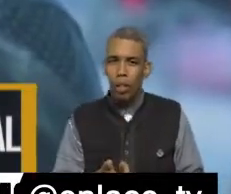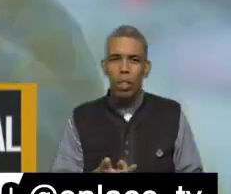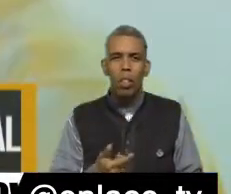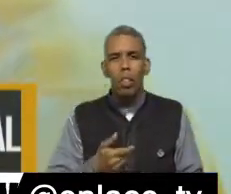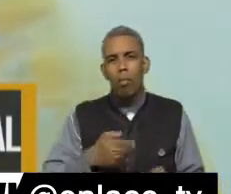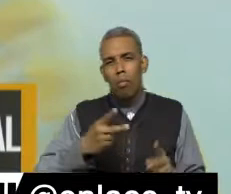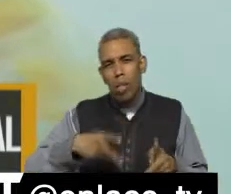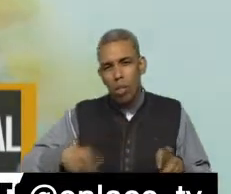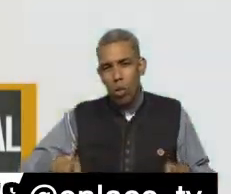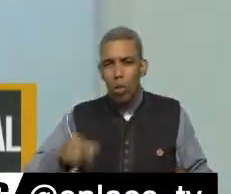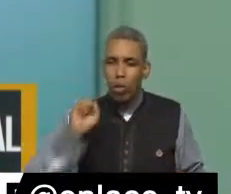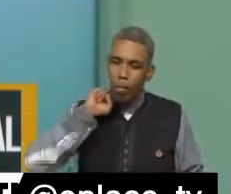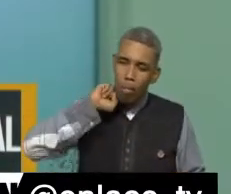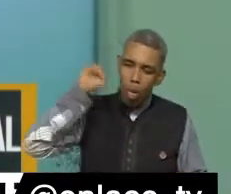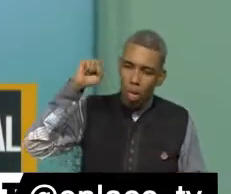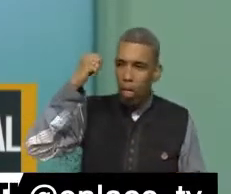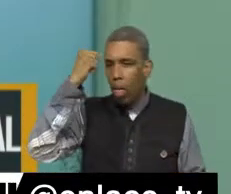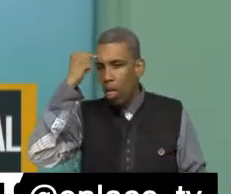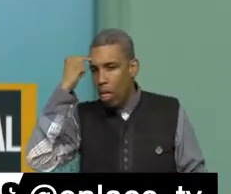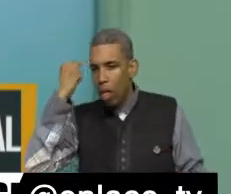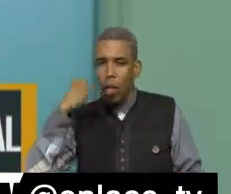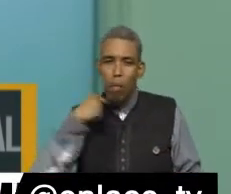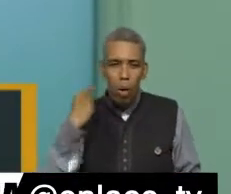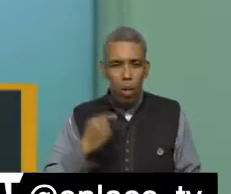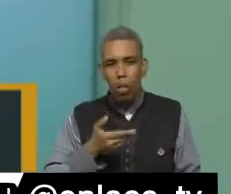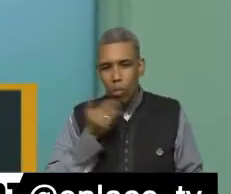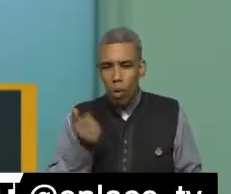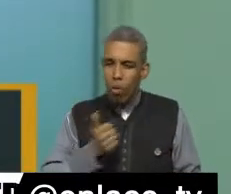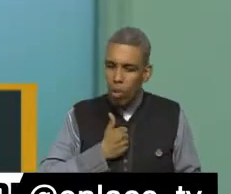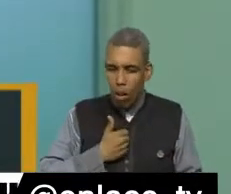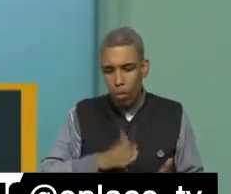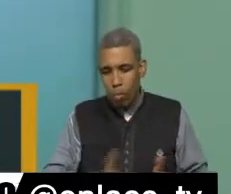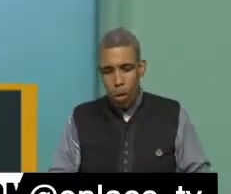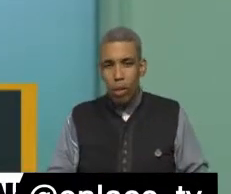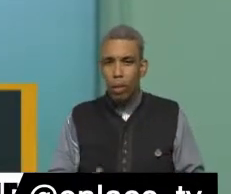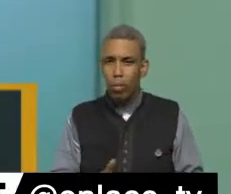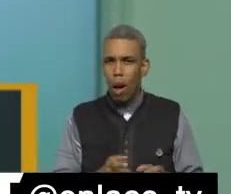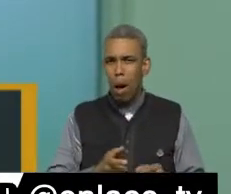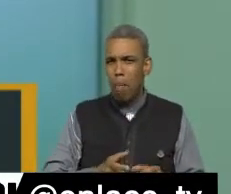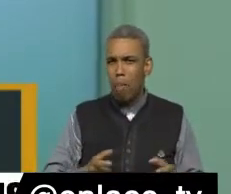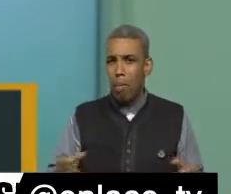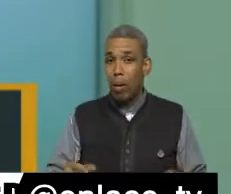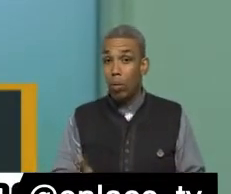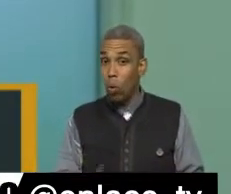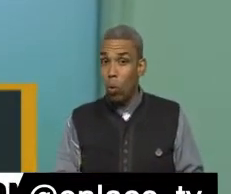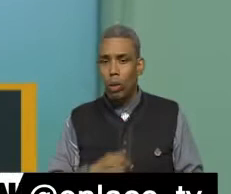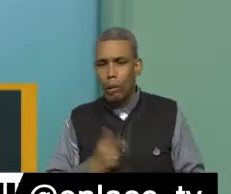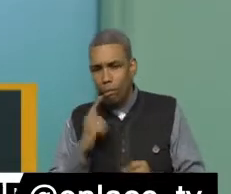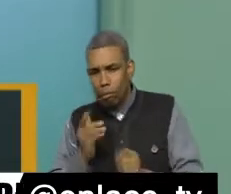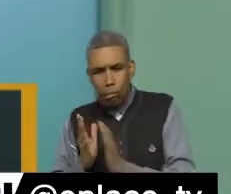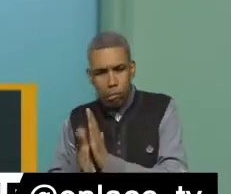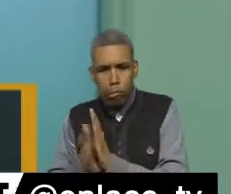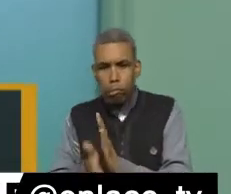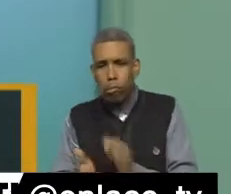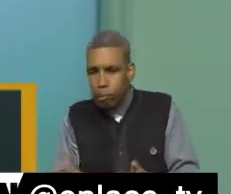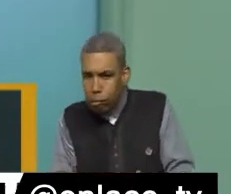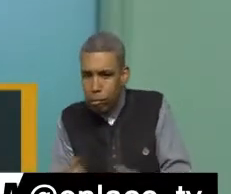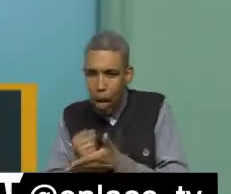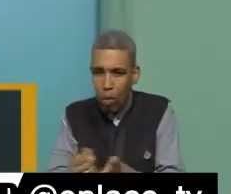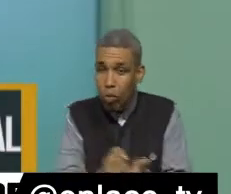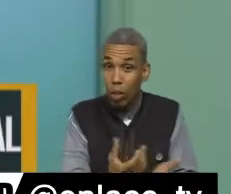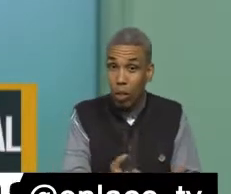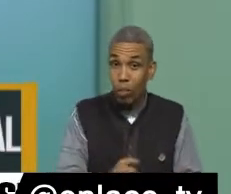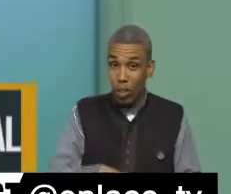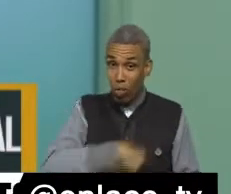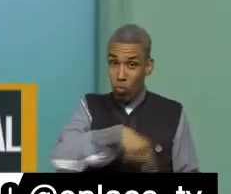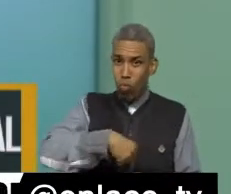el Hospital San Camilo. Estamos realizando una serie de charlas y de capacitaciones a través de todo Santander. Hemos pasado por diferentes municipios